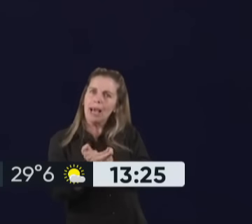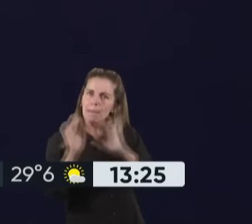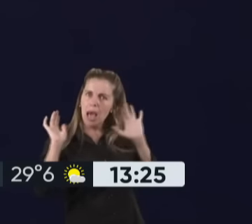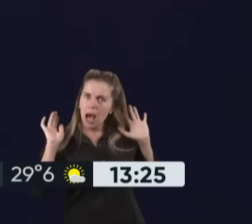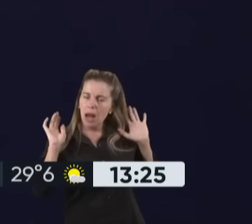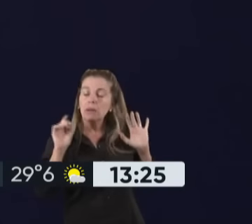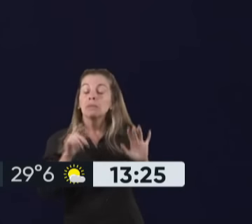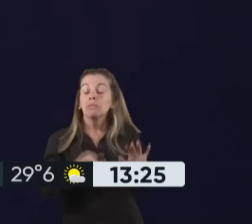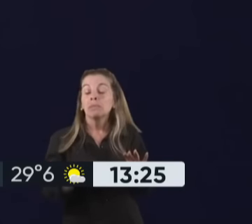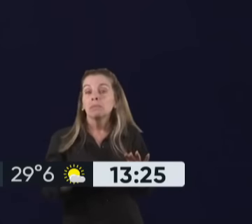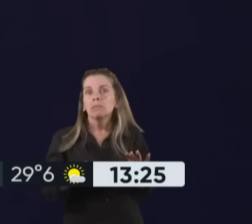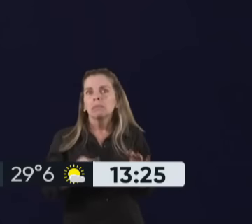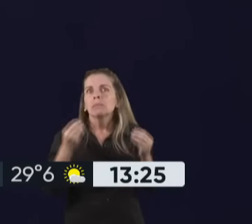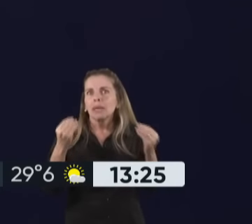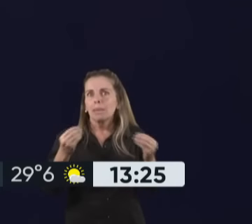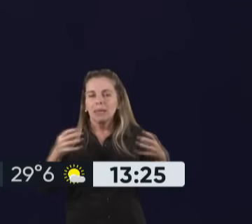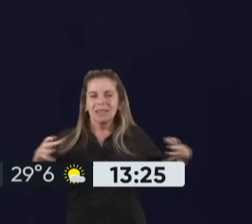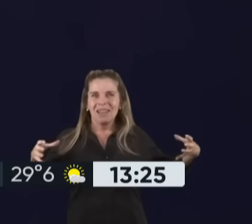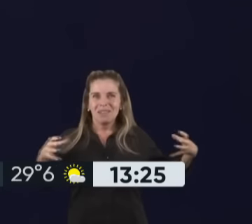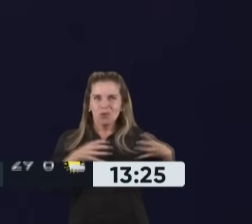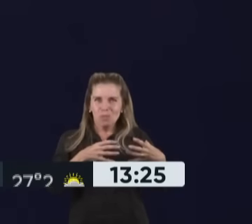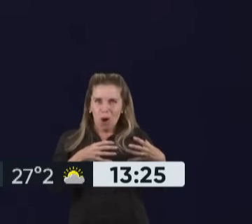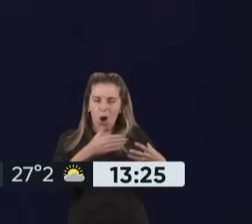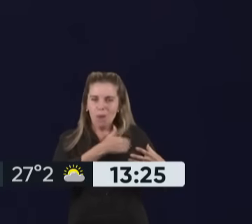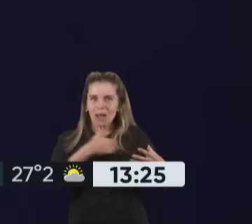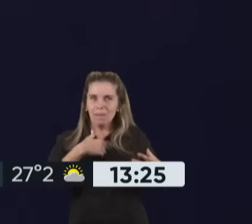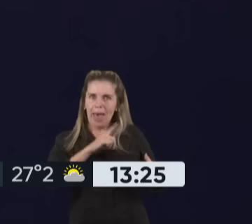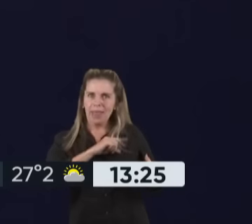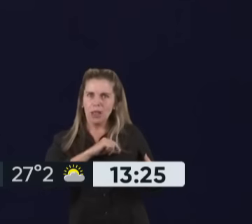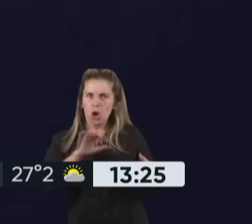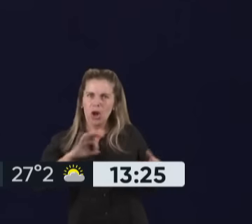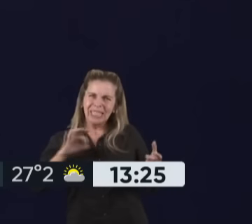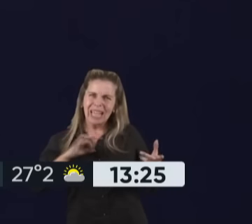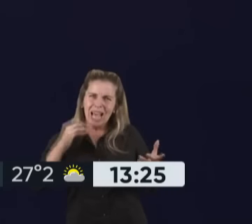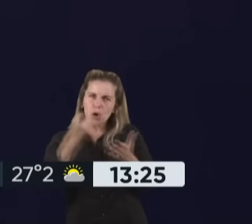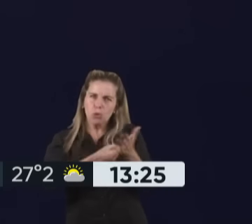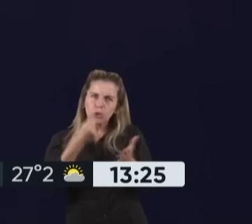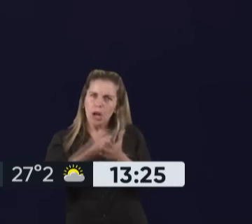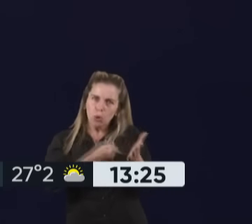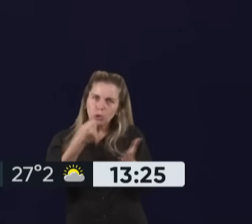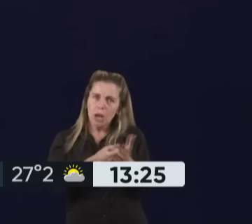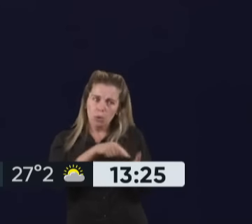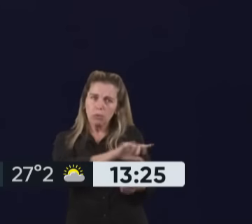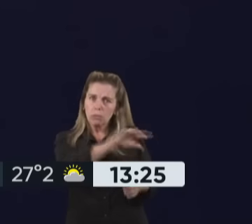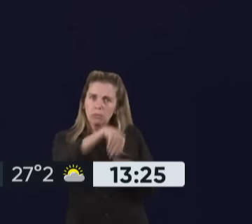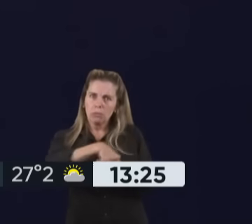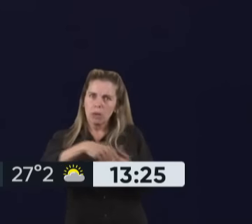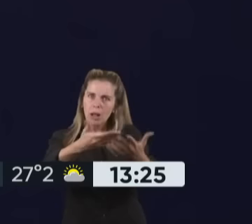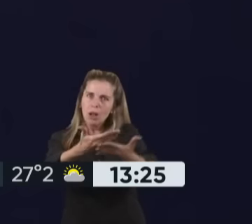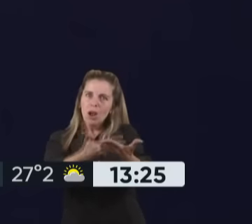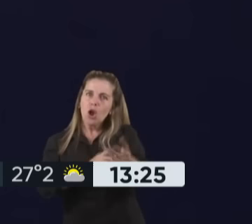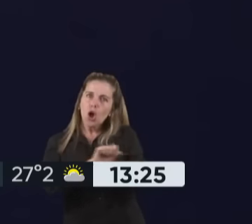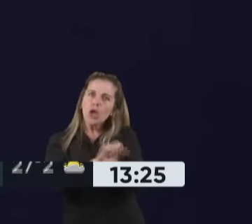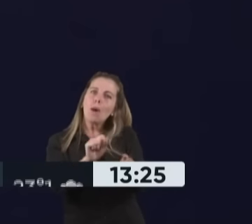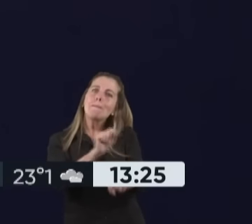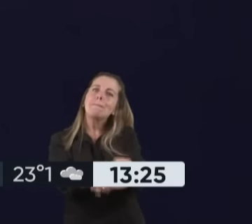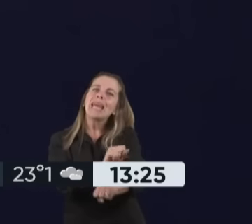vienen luchando las madres del dolor hace años y que lo hemos incorporado, que es lo que se llama la